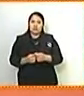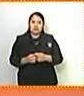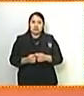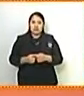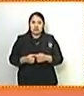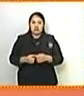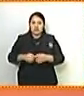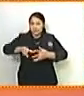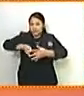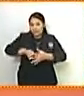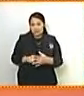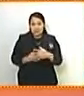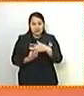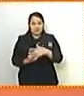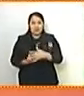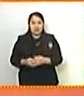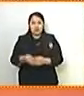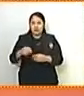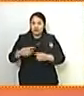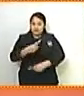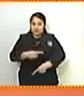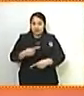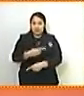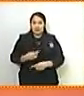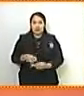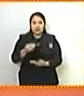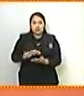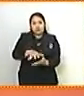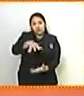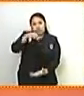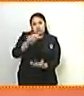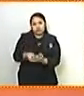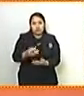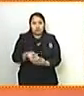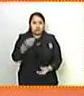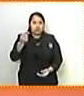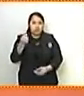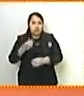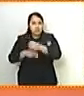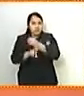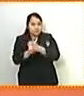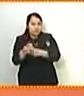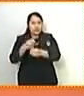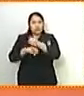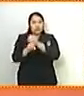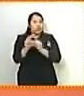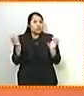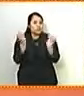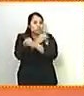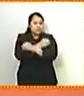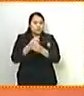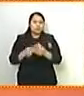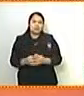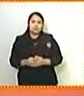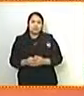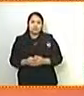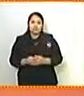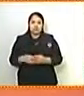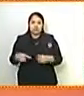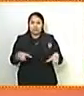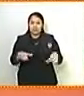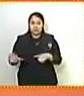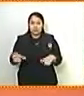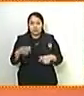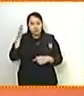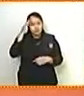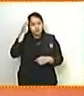nos indica que vamos a dar inicio a la diversión multiplicando su dinero con nuestro juego de premiados y premiados mix. Vamos a conocer